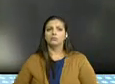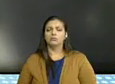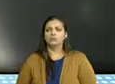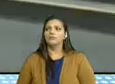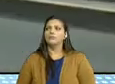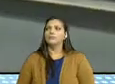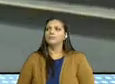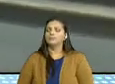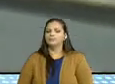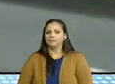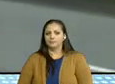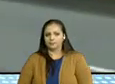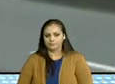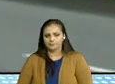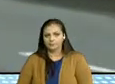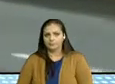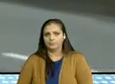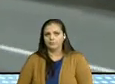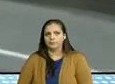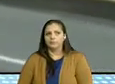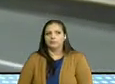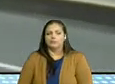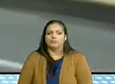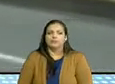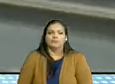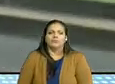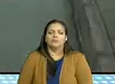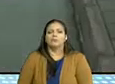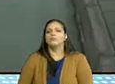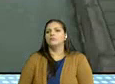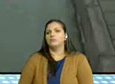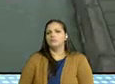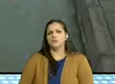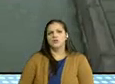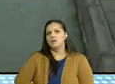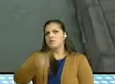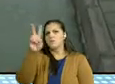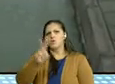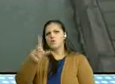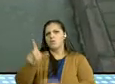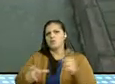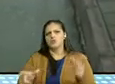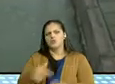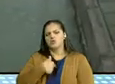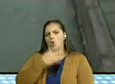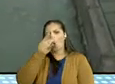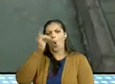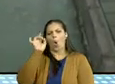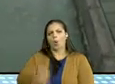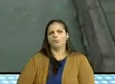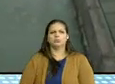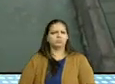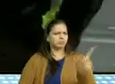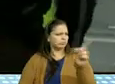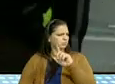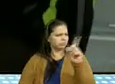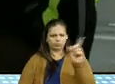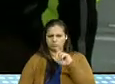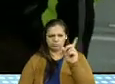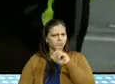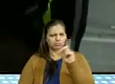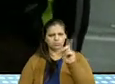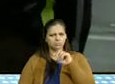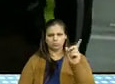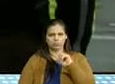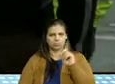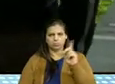Esto que quede claro, porque no vaya a sonar a que a odio, a xenofobia, a que contra los venezolanos. No,